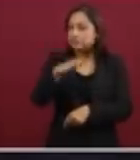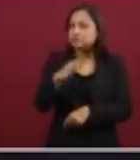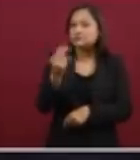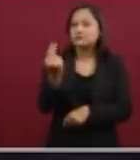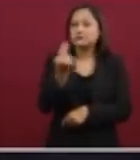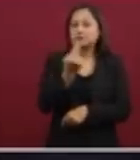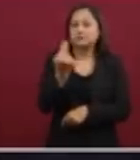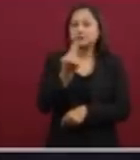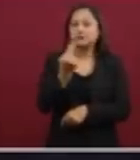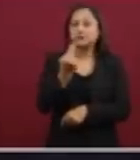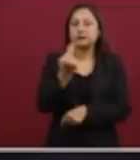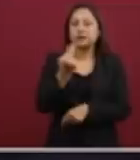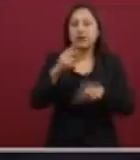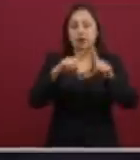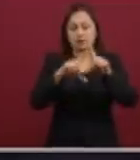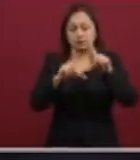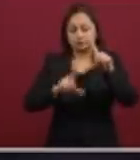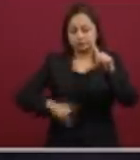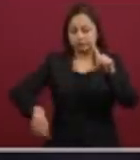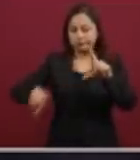que sepan